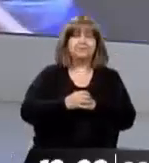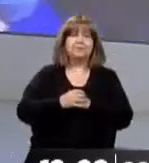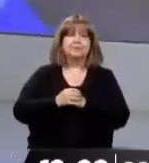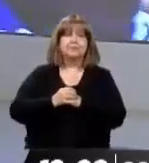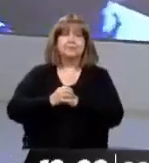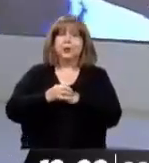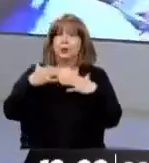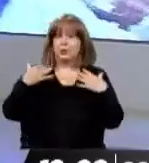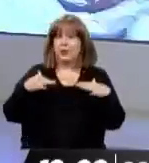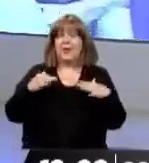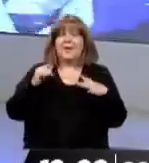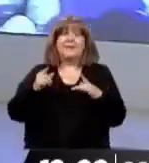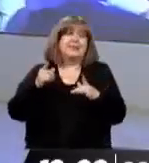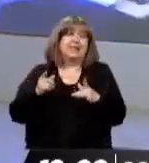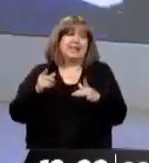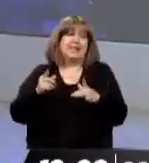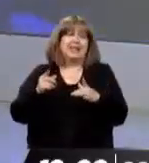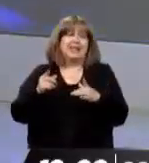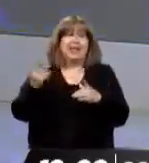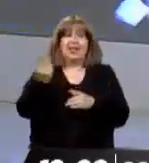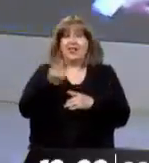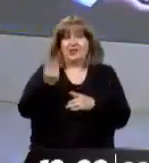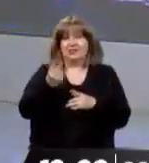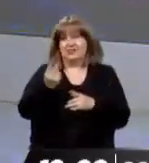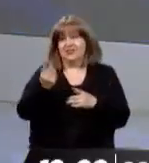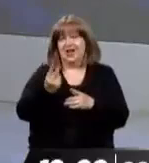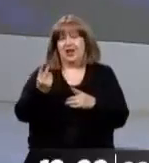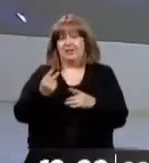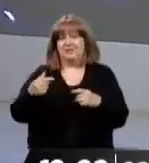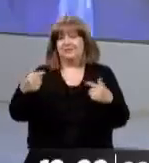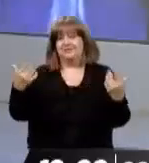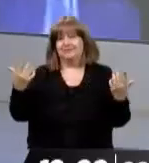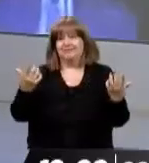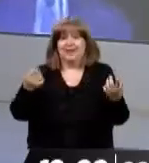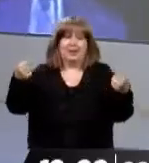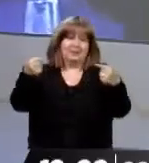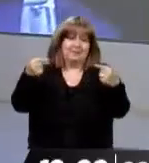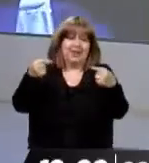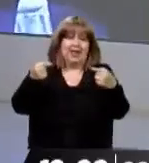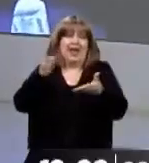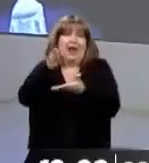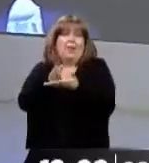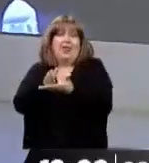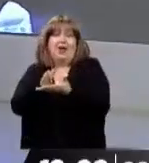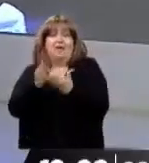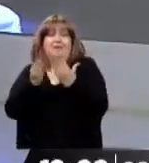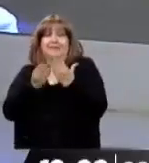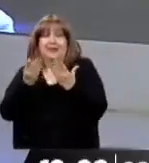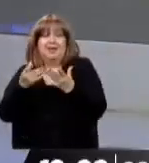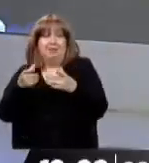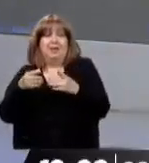Bien, novela abierta, la de Portezuelo. Claro, pero solamente son momentos que están pasando los mandatarios, ¿no? Exacto. Cada uno, obviamente, y en el medio este